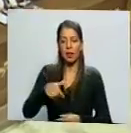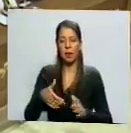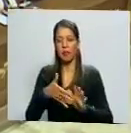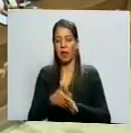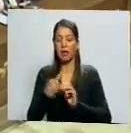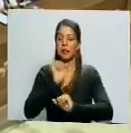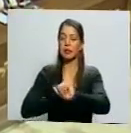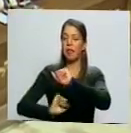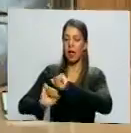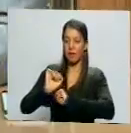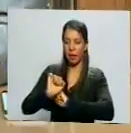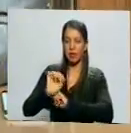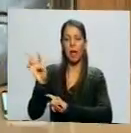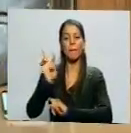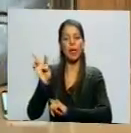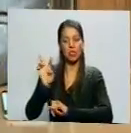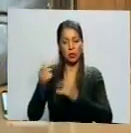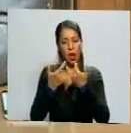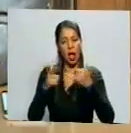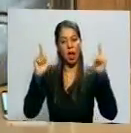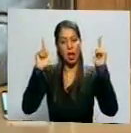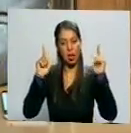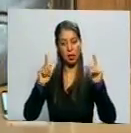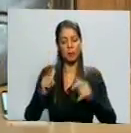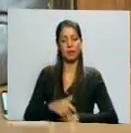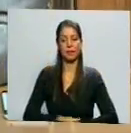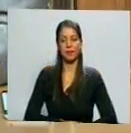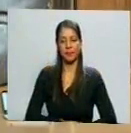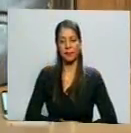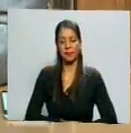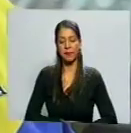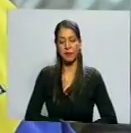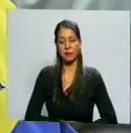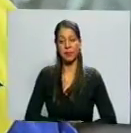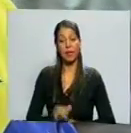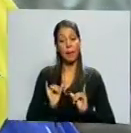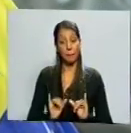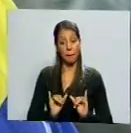la defensa de nuestra independencia nacional.